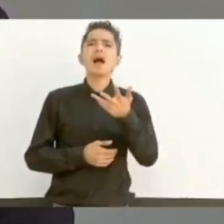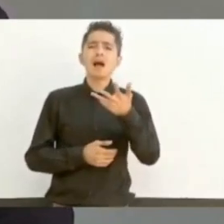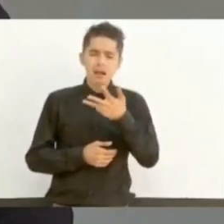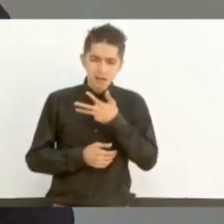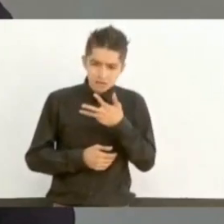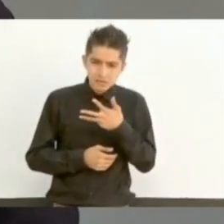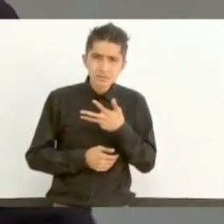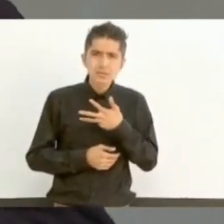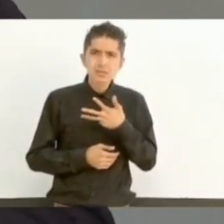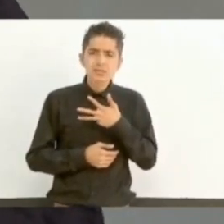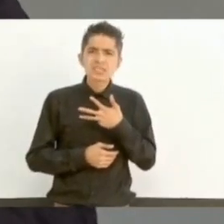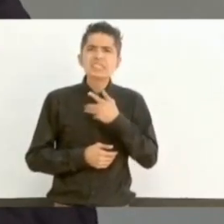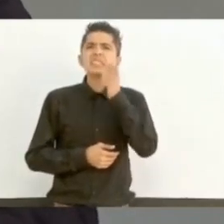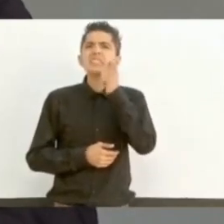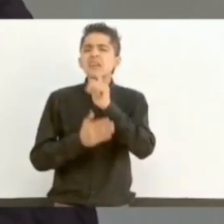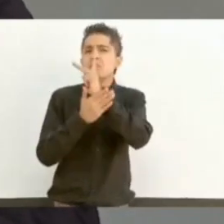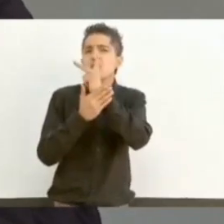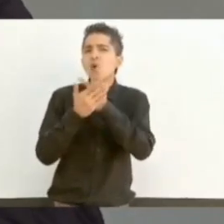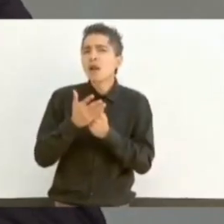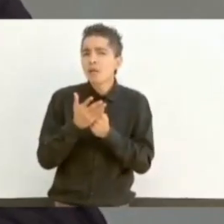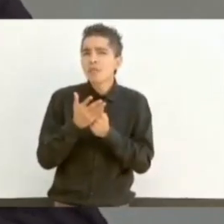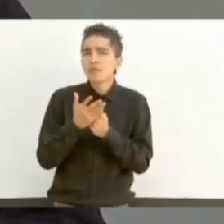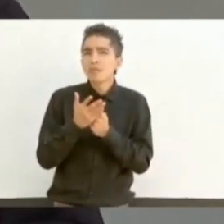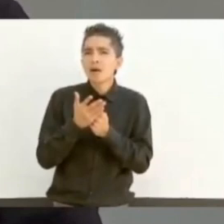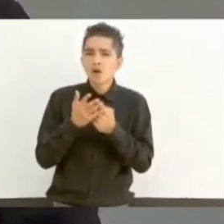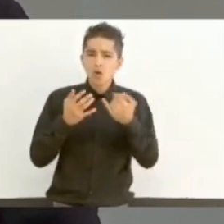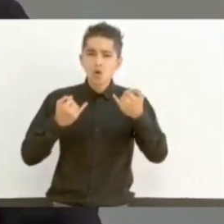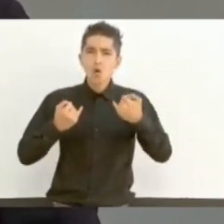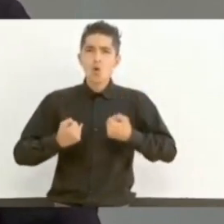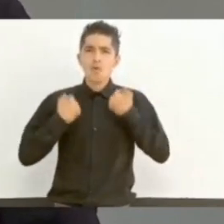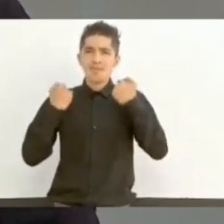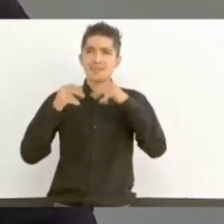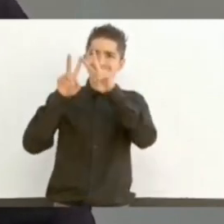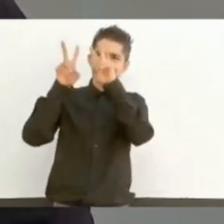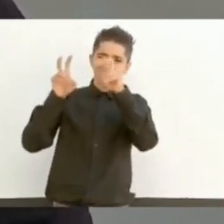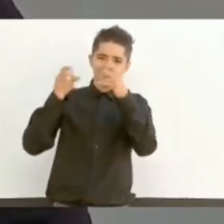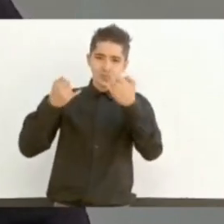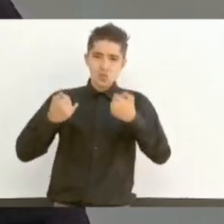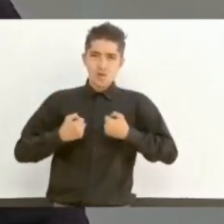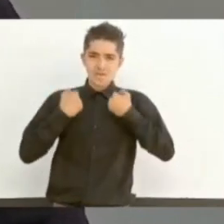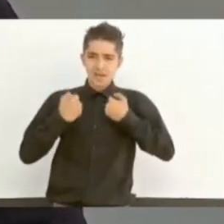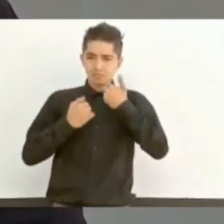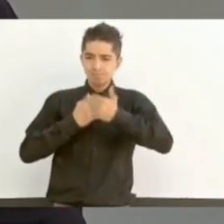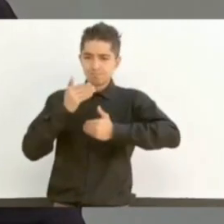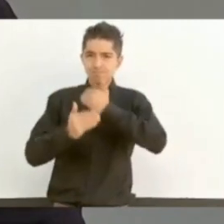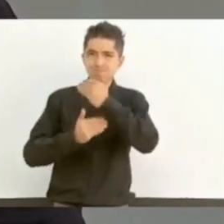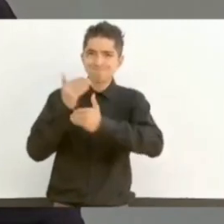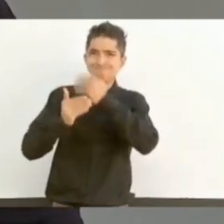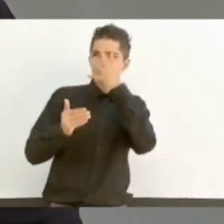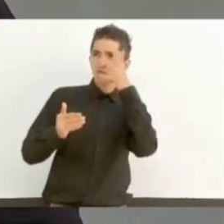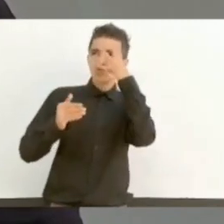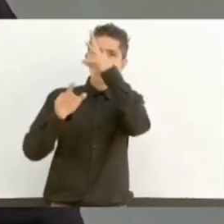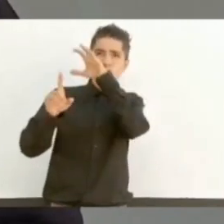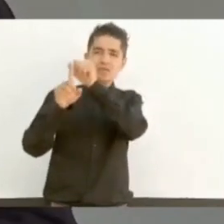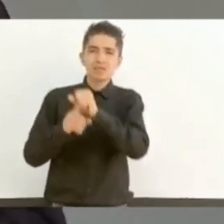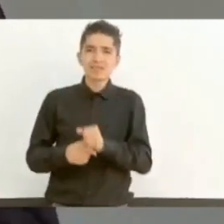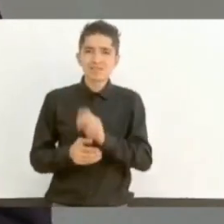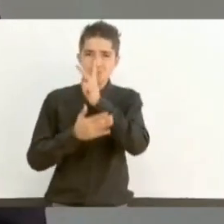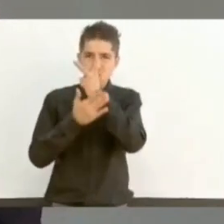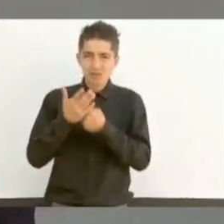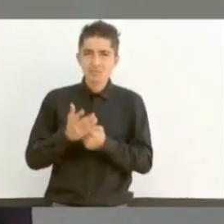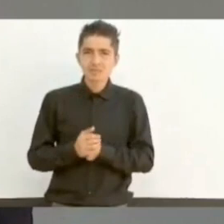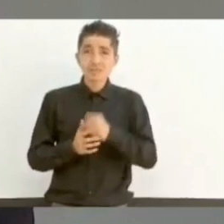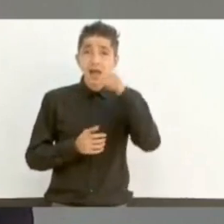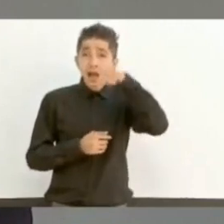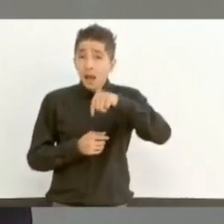Existe el programa Jóvenes Construyendo el Futuro, solo aquí